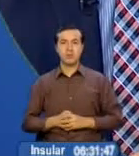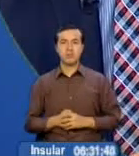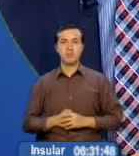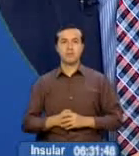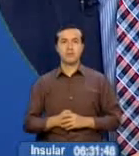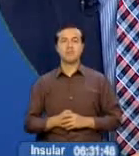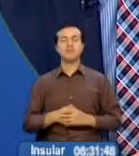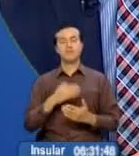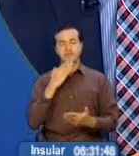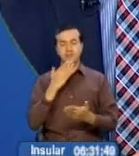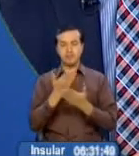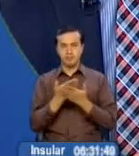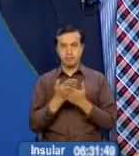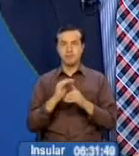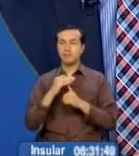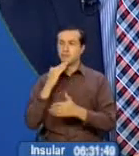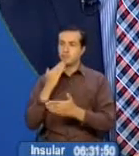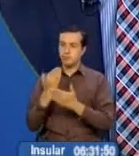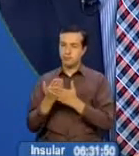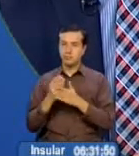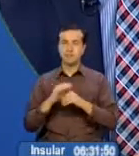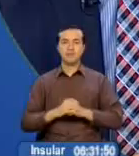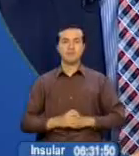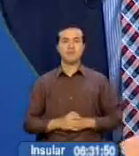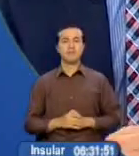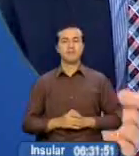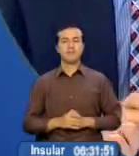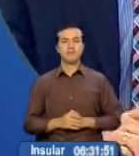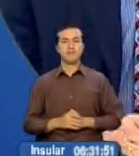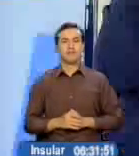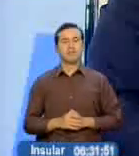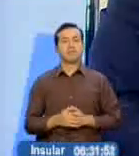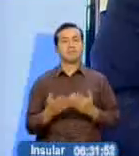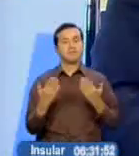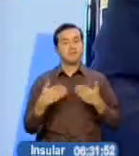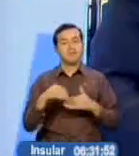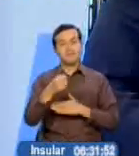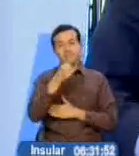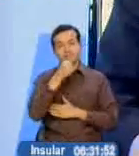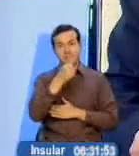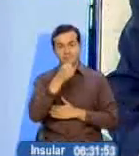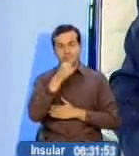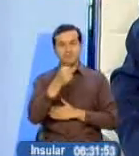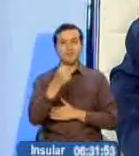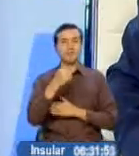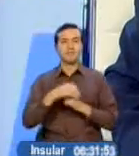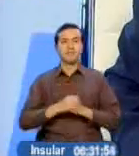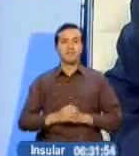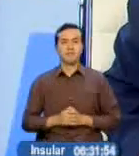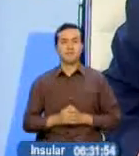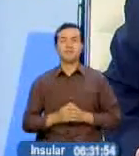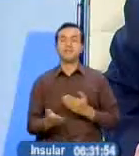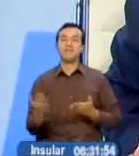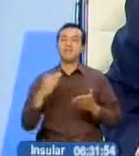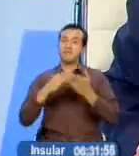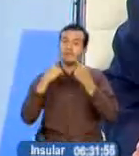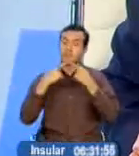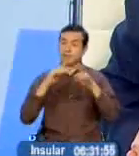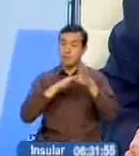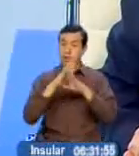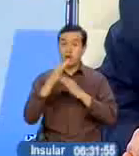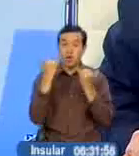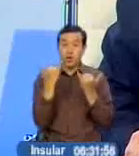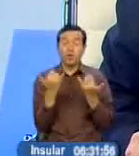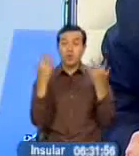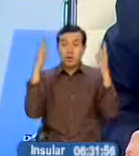LGBTI. Muchas gracias. Gracias también por la invitación. Bueno, esto fue Pensamiento Crítico. Soy Carlos Robascal y les reitero la invitación el día